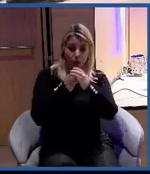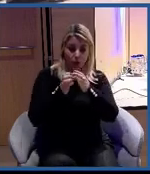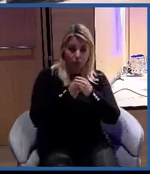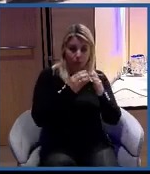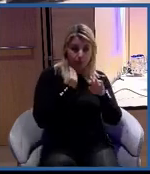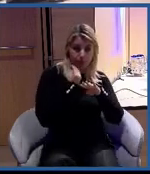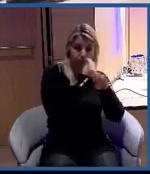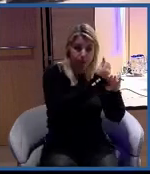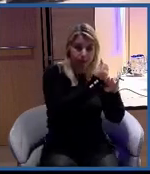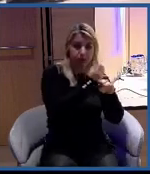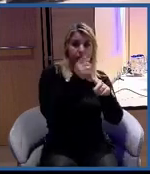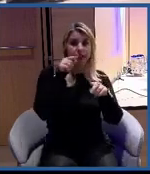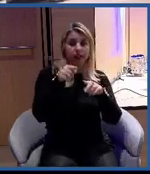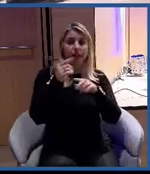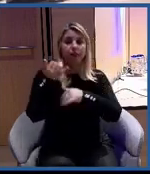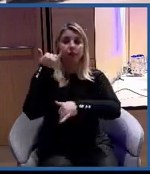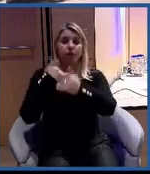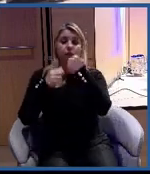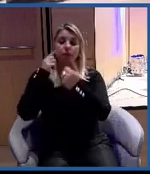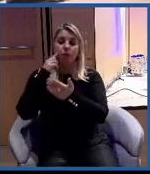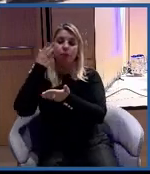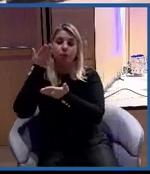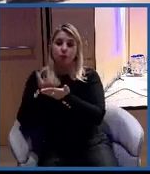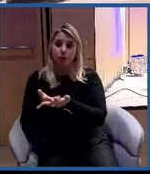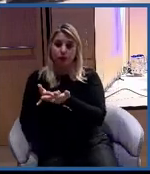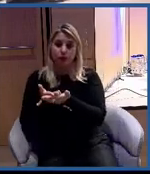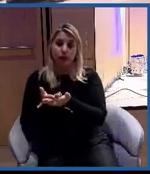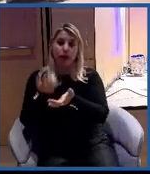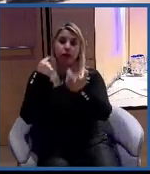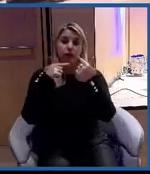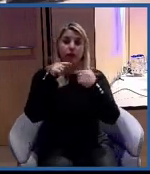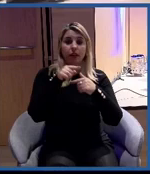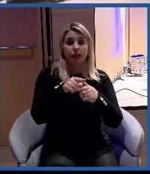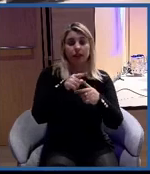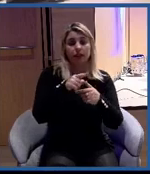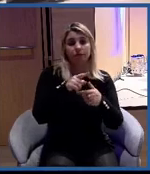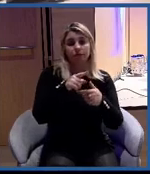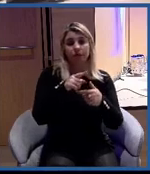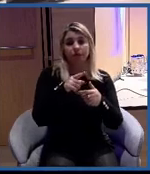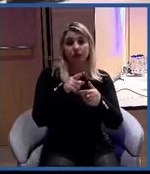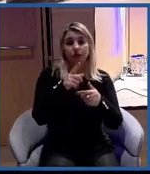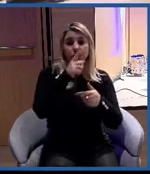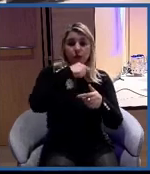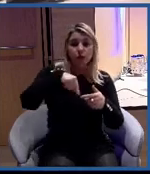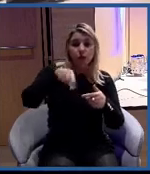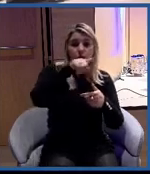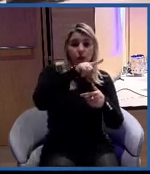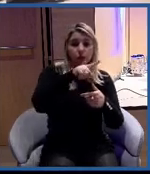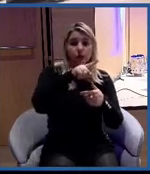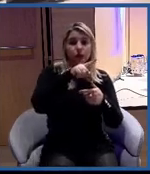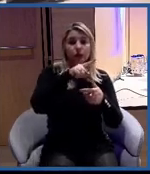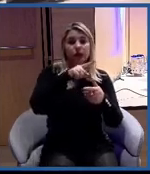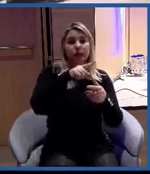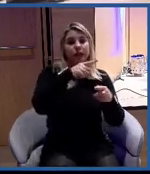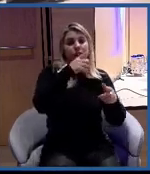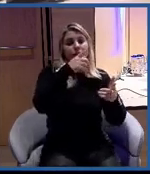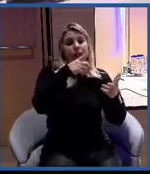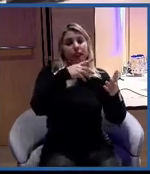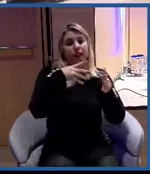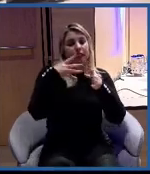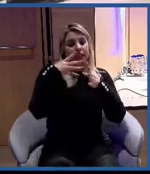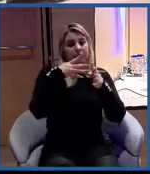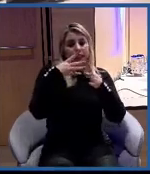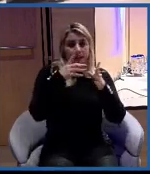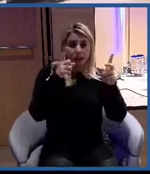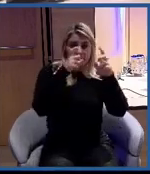otro con toda la información de las propuestas Y en este sentido nosotros nos encontramos con un montón de desafíos